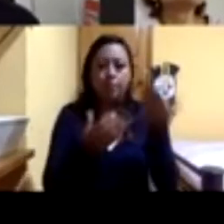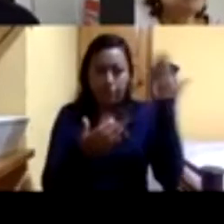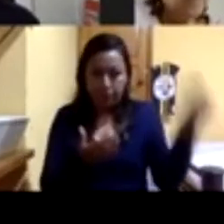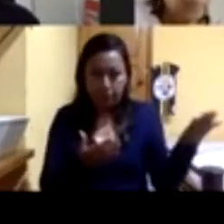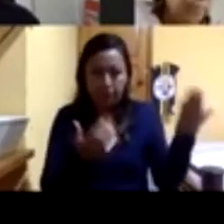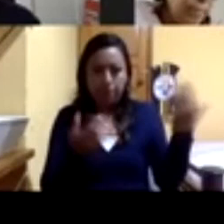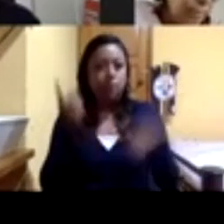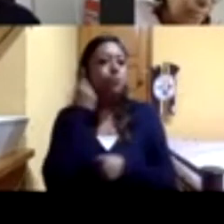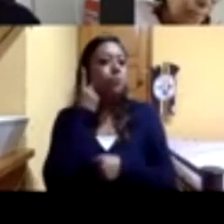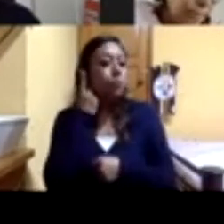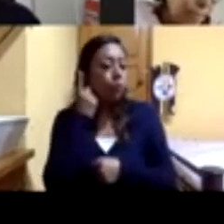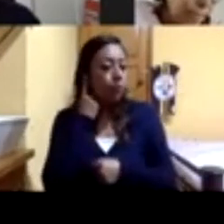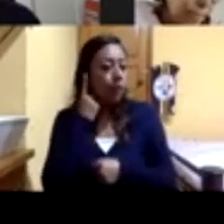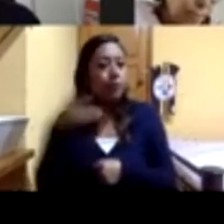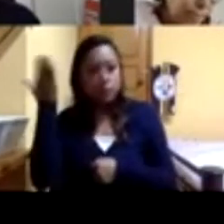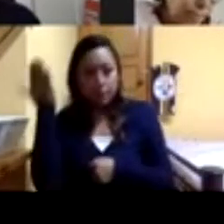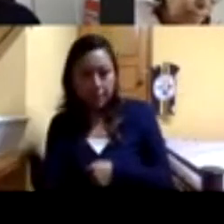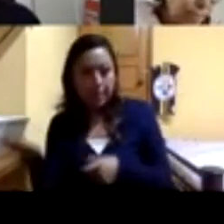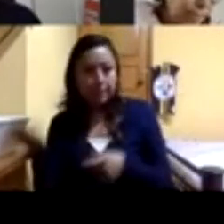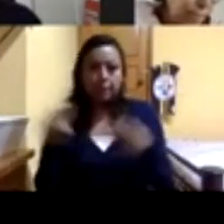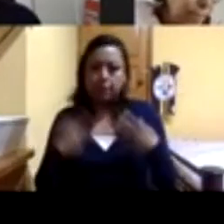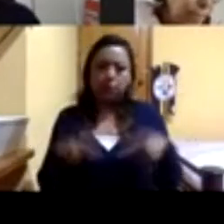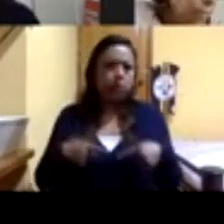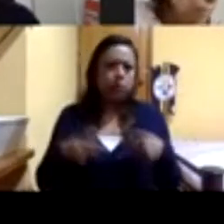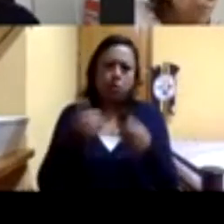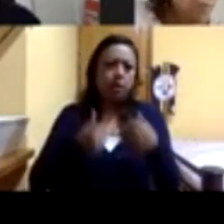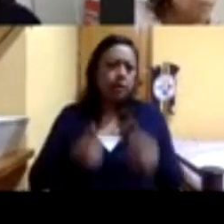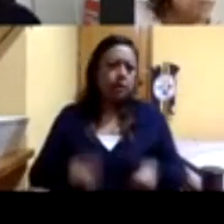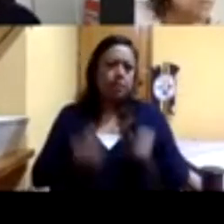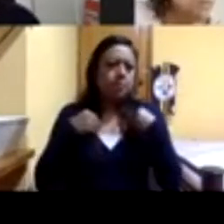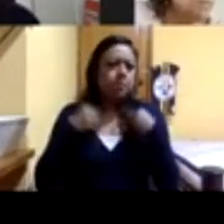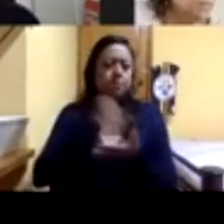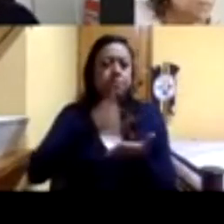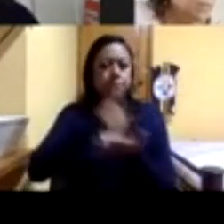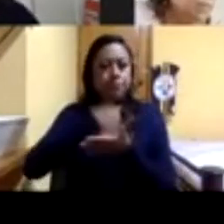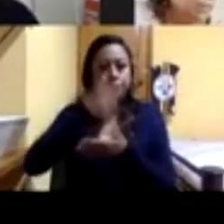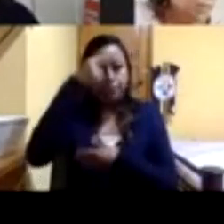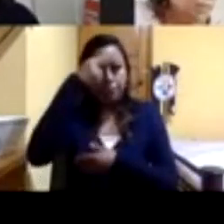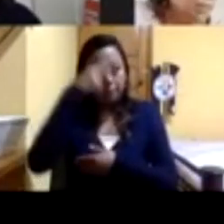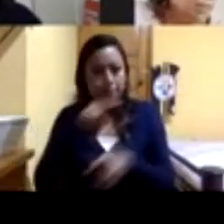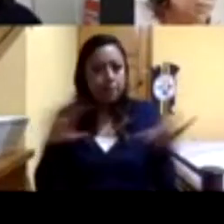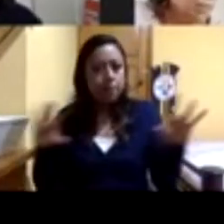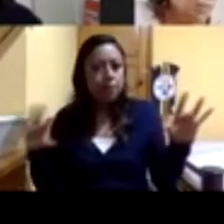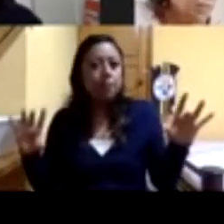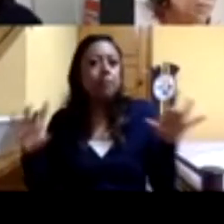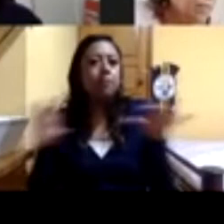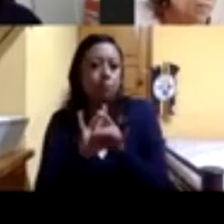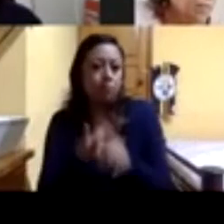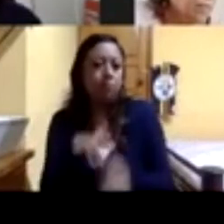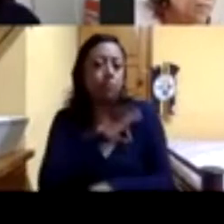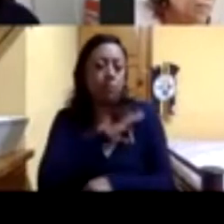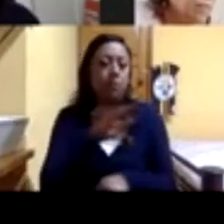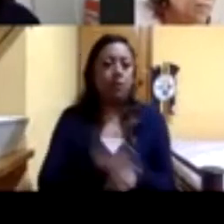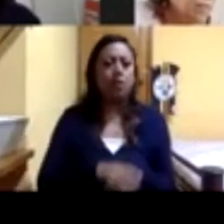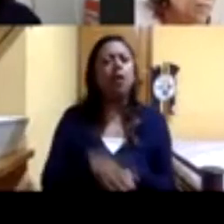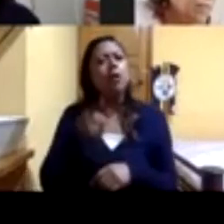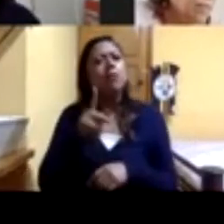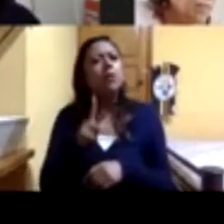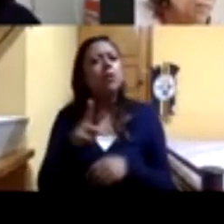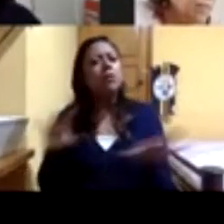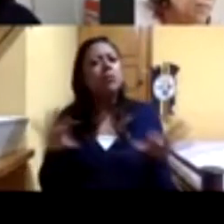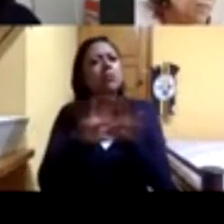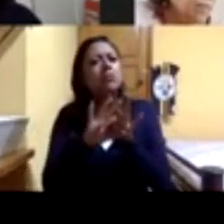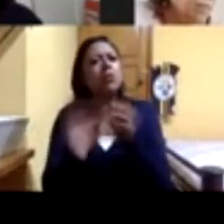las personas de a pie. ¿Y por qué habría que tener un vínculo de ese tipo? Bueno, eso es lo que vamos a ver un poquito